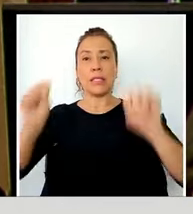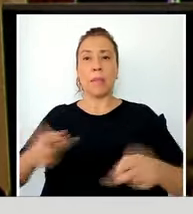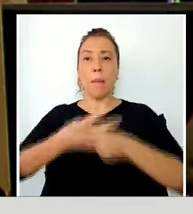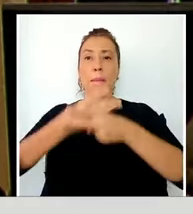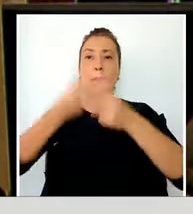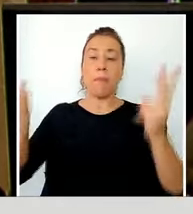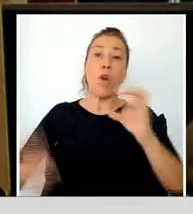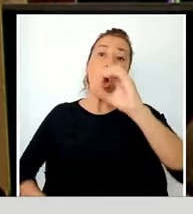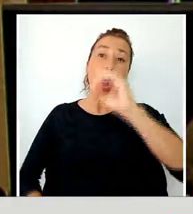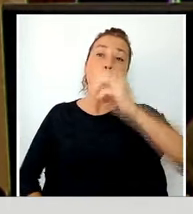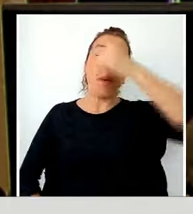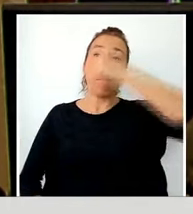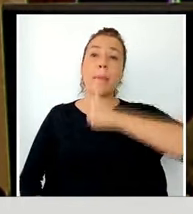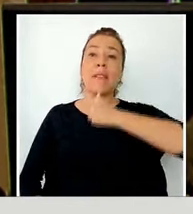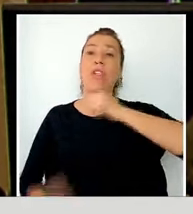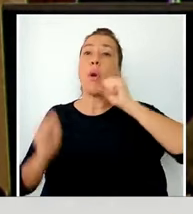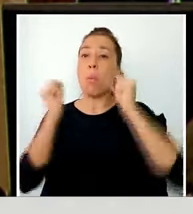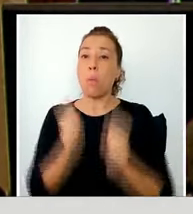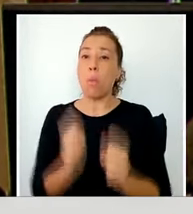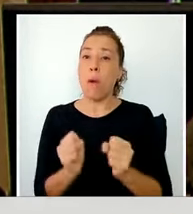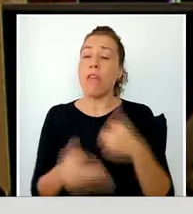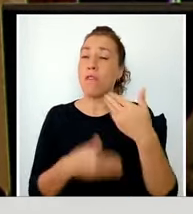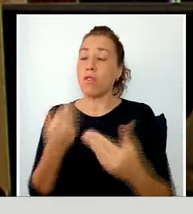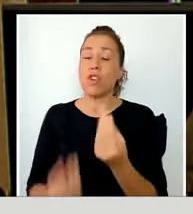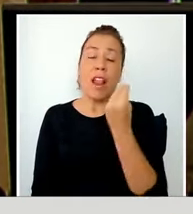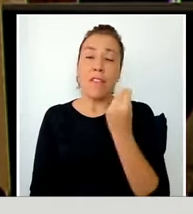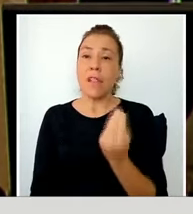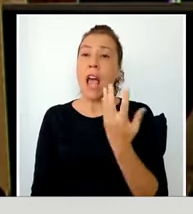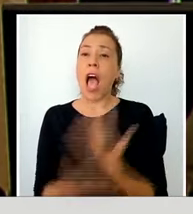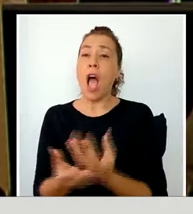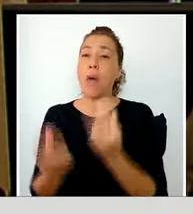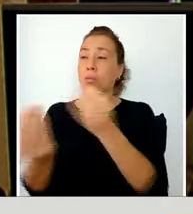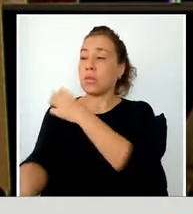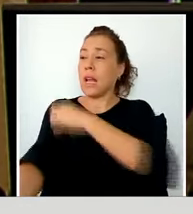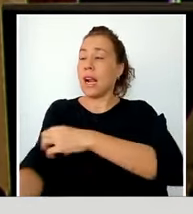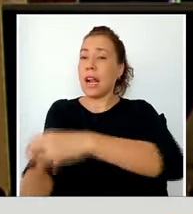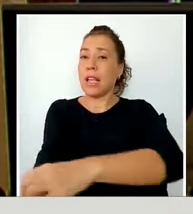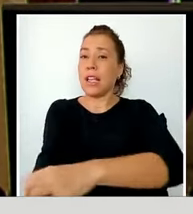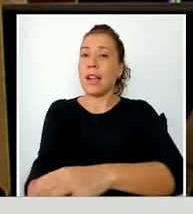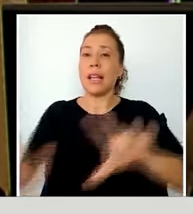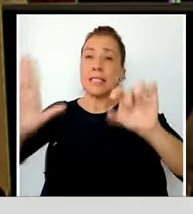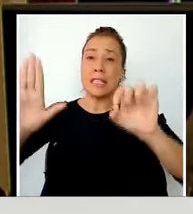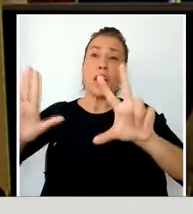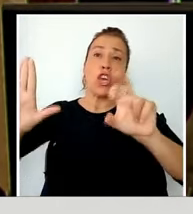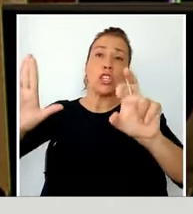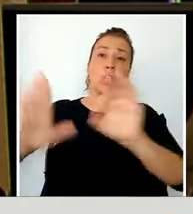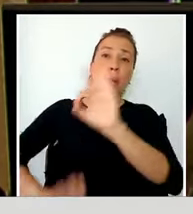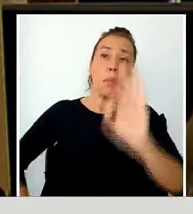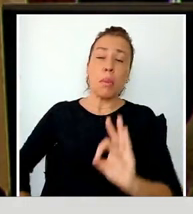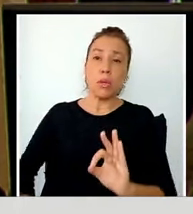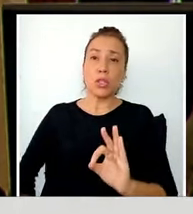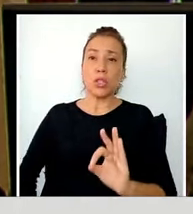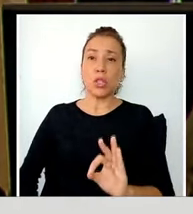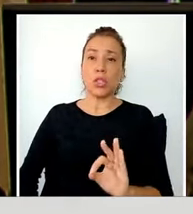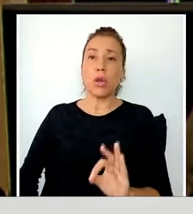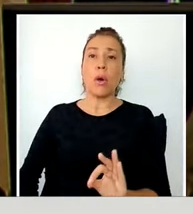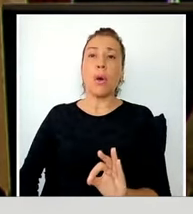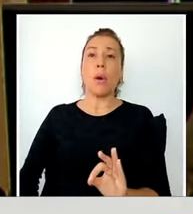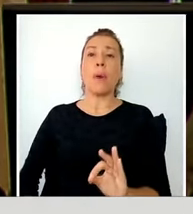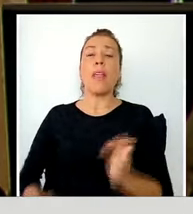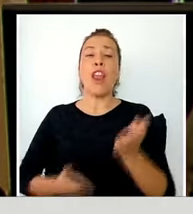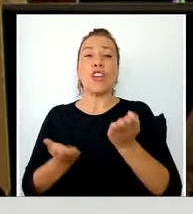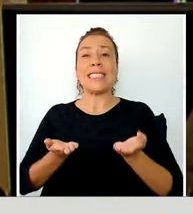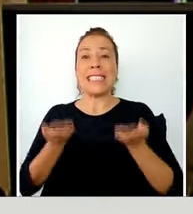puede funcionar bien hay muchas regiones en que el 70 80 por ciento de los prestaciones y de los